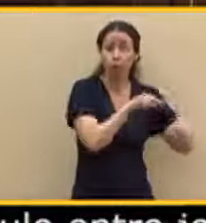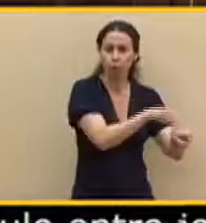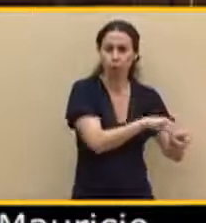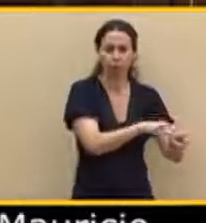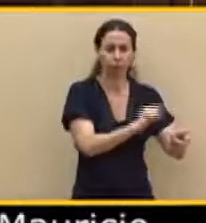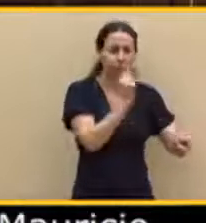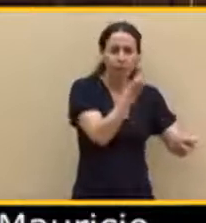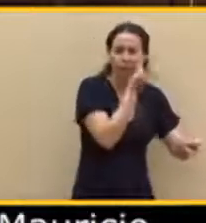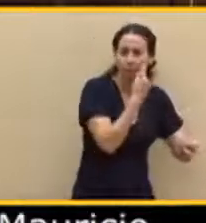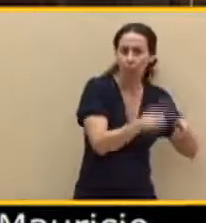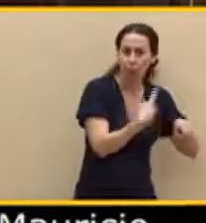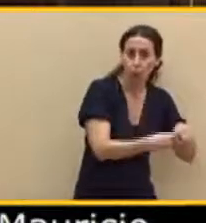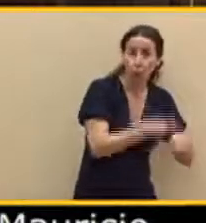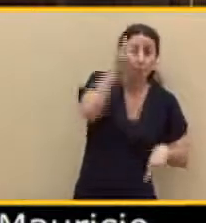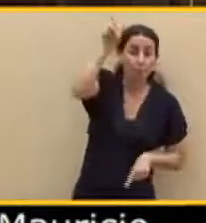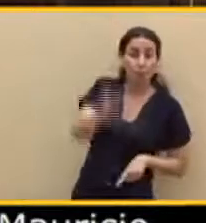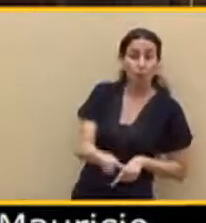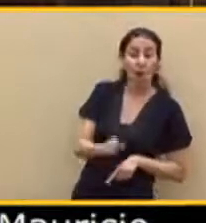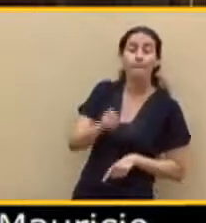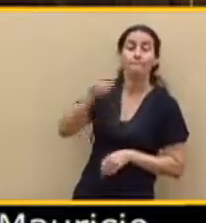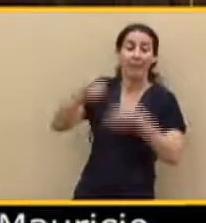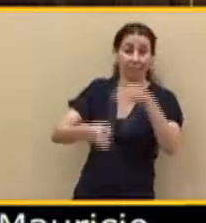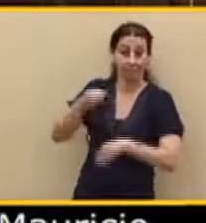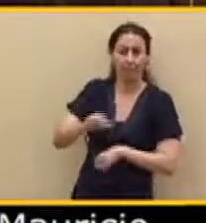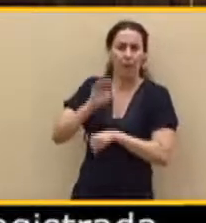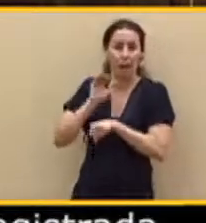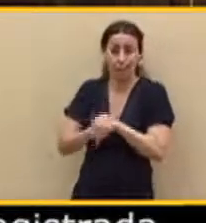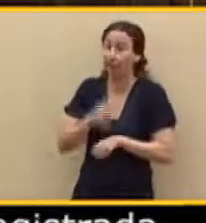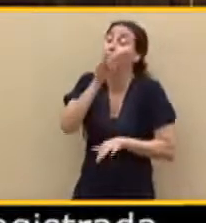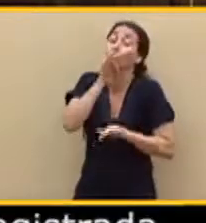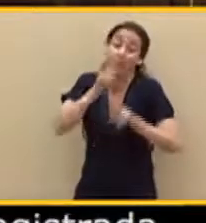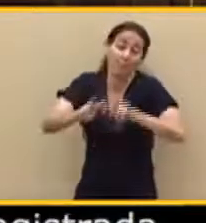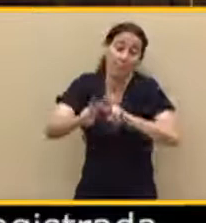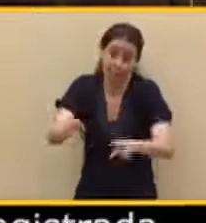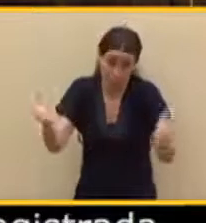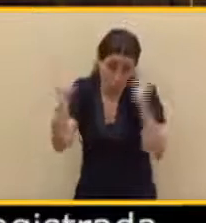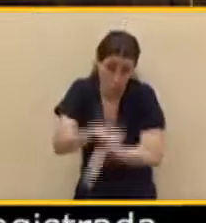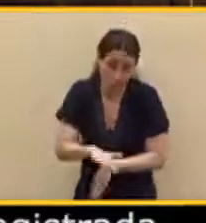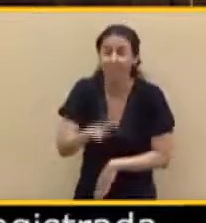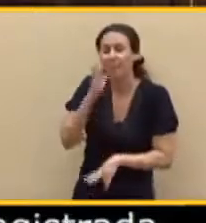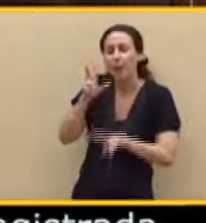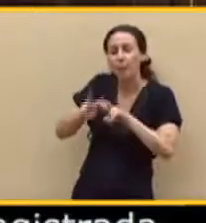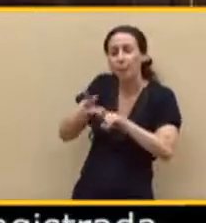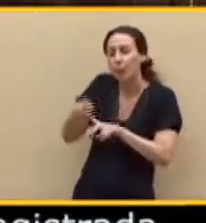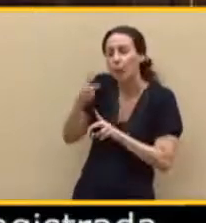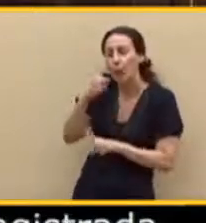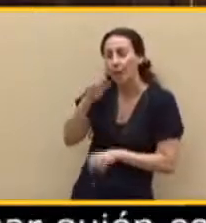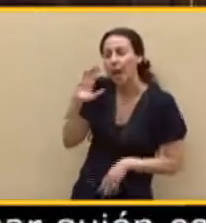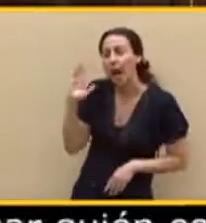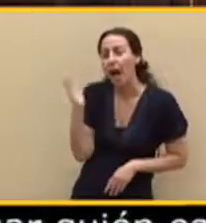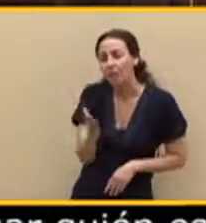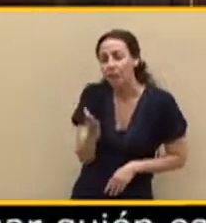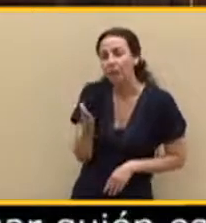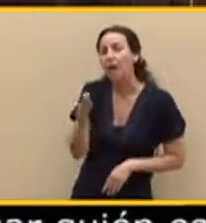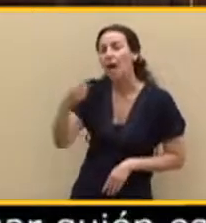una magistrada amiga, que todavía ustedes no se han puesto a investigar quién es, sobre las investigaciones que afectaban a Edmundo Rodríguez. Y no lo digo yo,